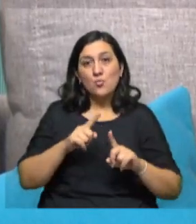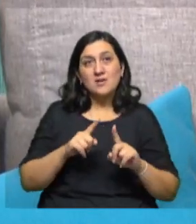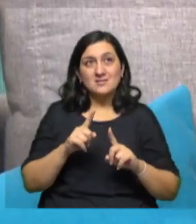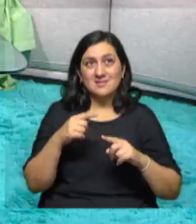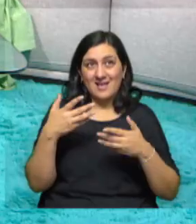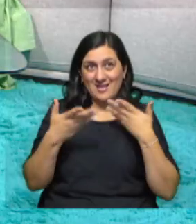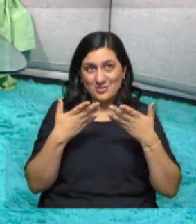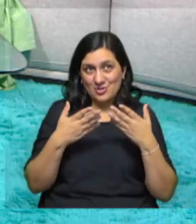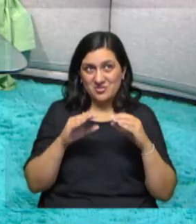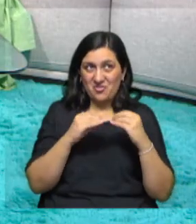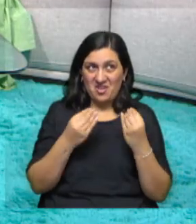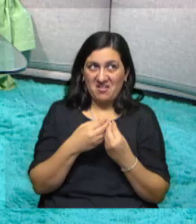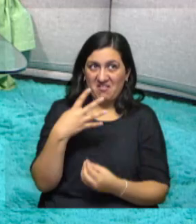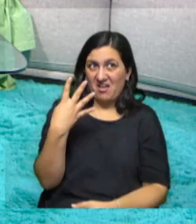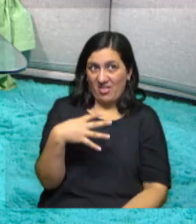Este.